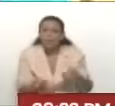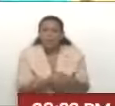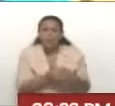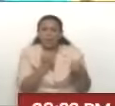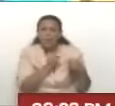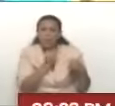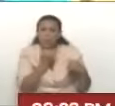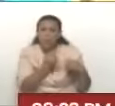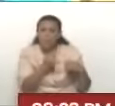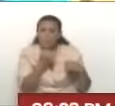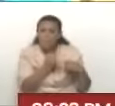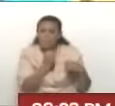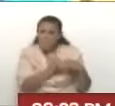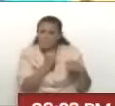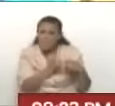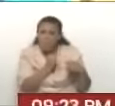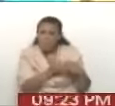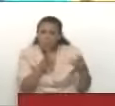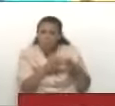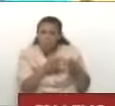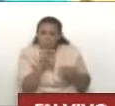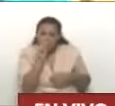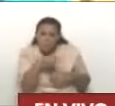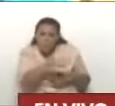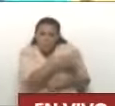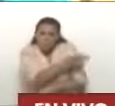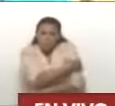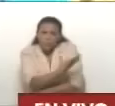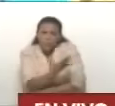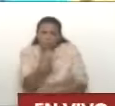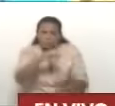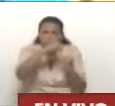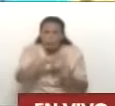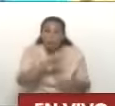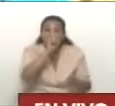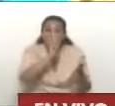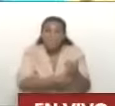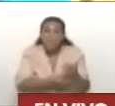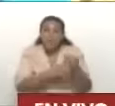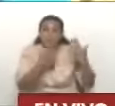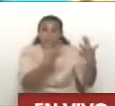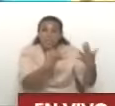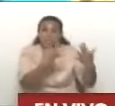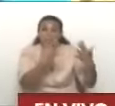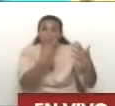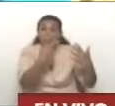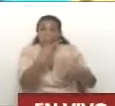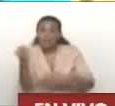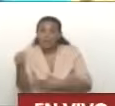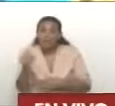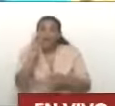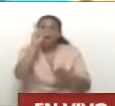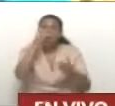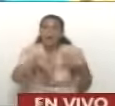apellidos gobernaron y saquearon este país a través de títeres desde 1830 a